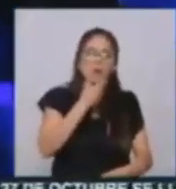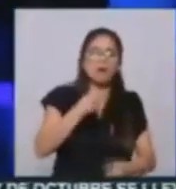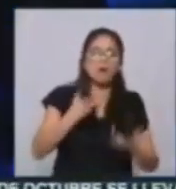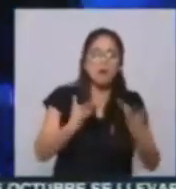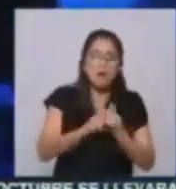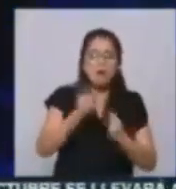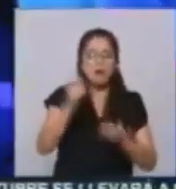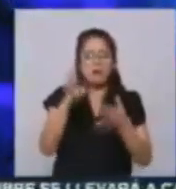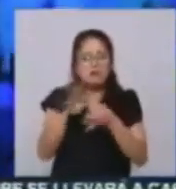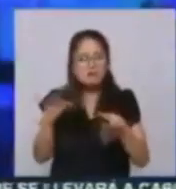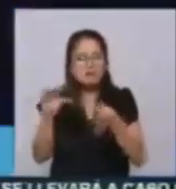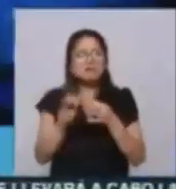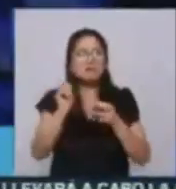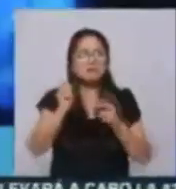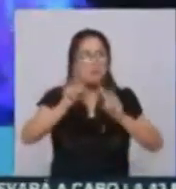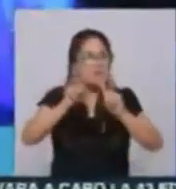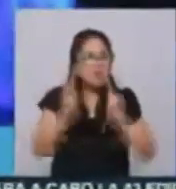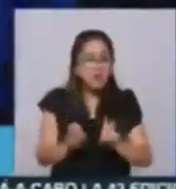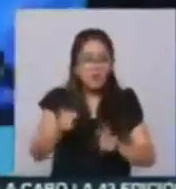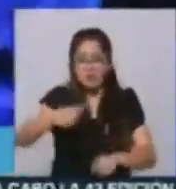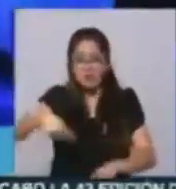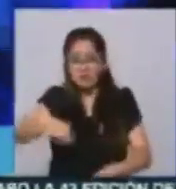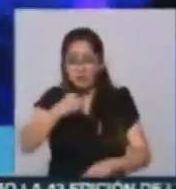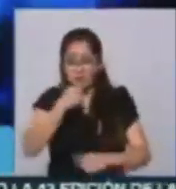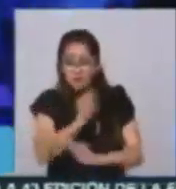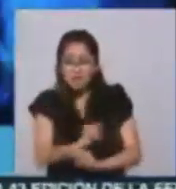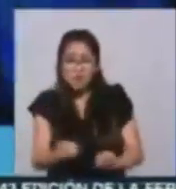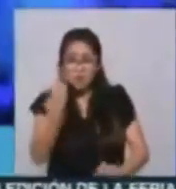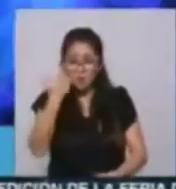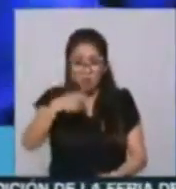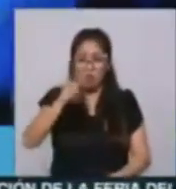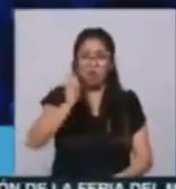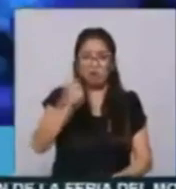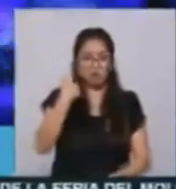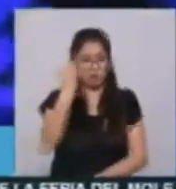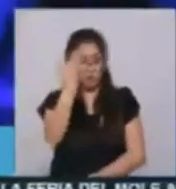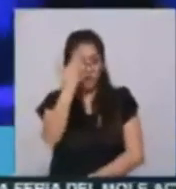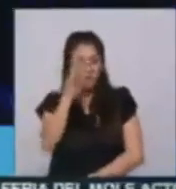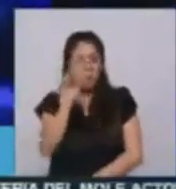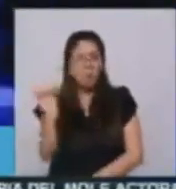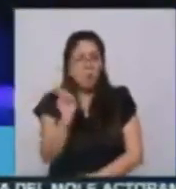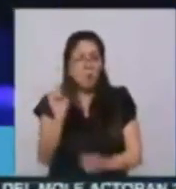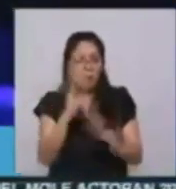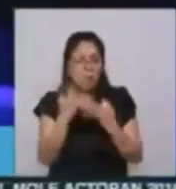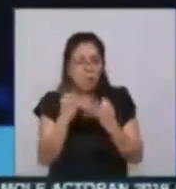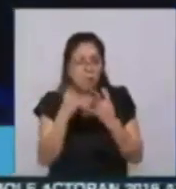los niños, no es desconocido el tema, ¿no? Al contrario, para ellos es